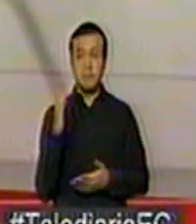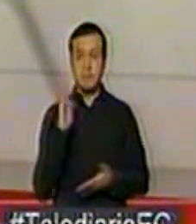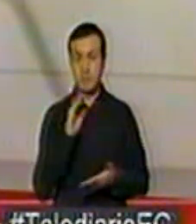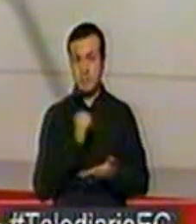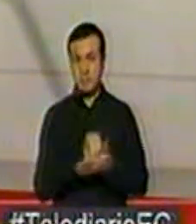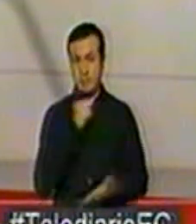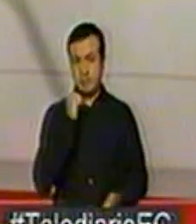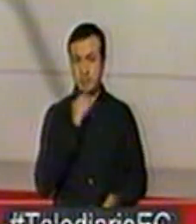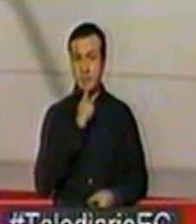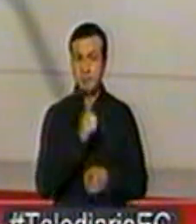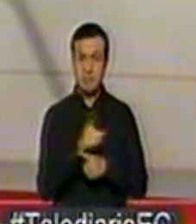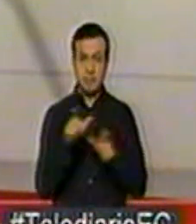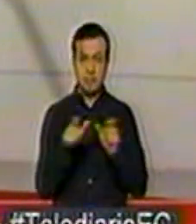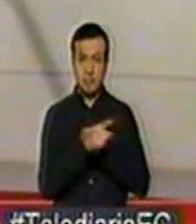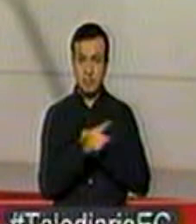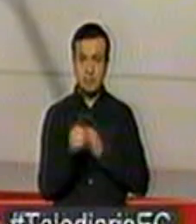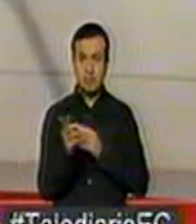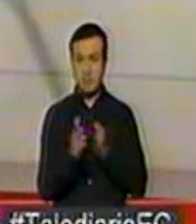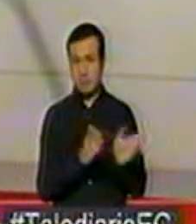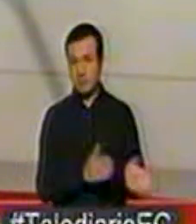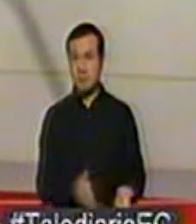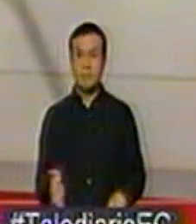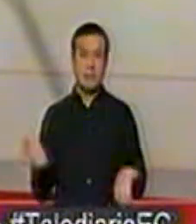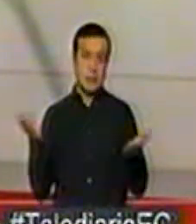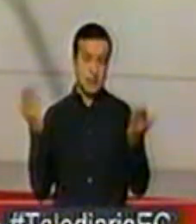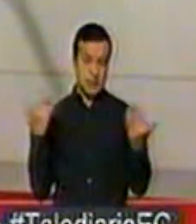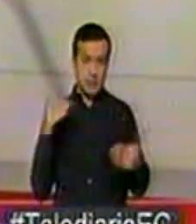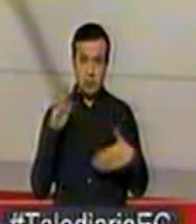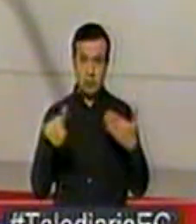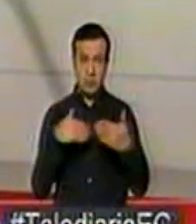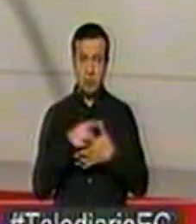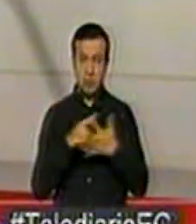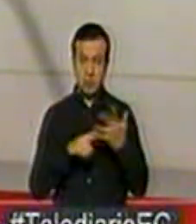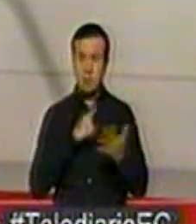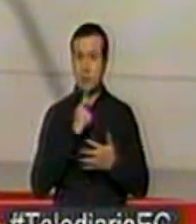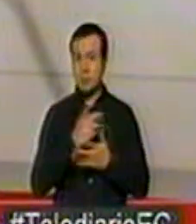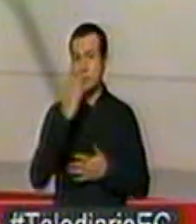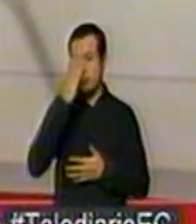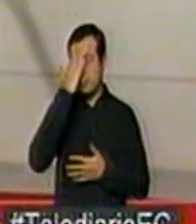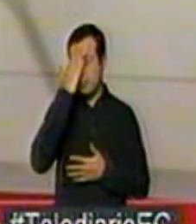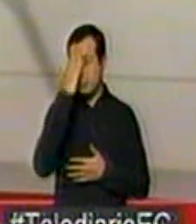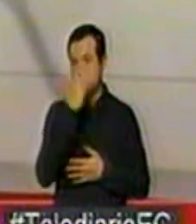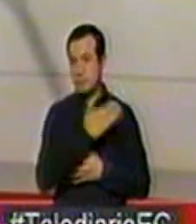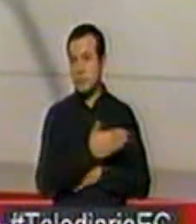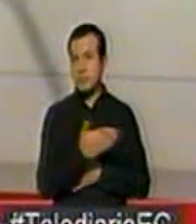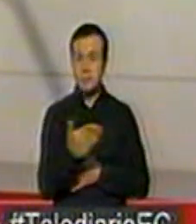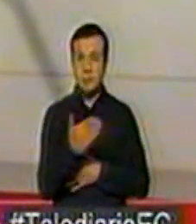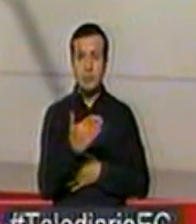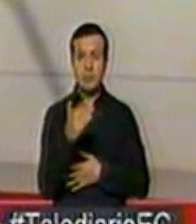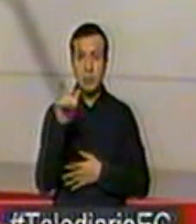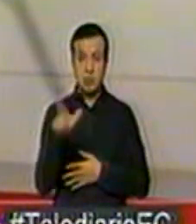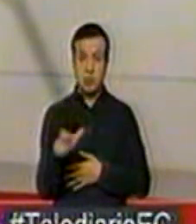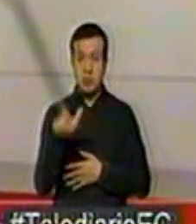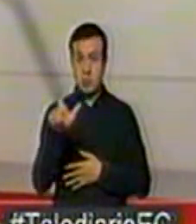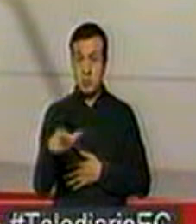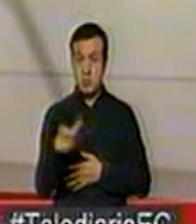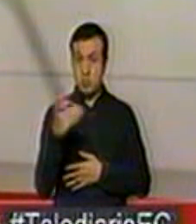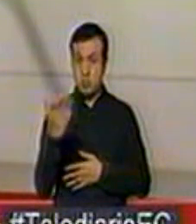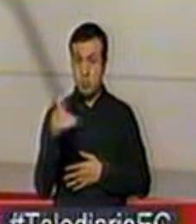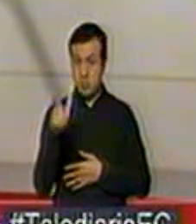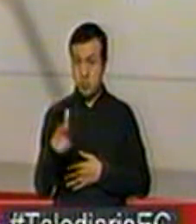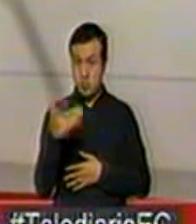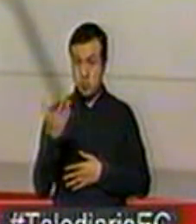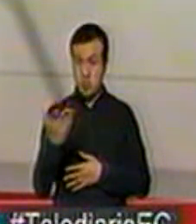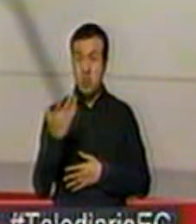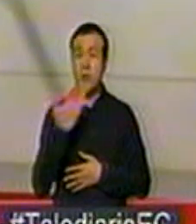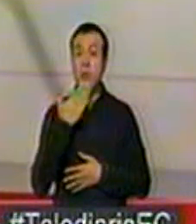apostillado, para que nosotros tengamos la certeza y la seguridad de que el ciudadano que va a ingresar es un ciudadano